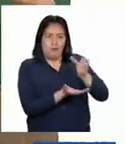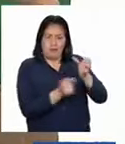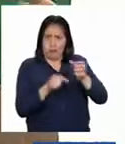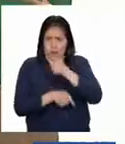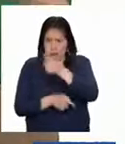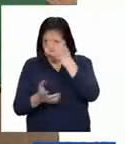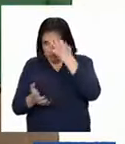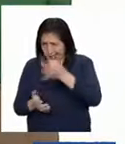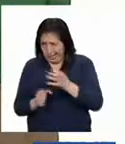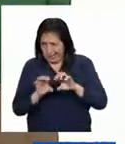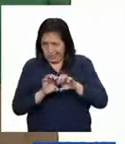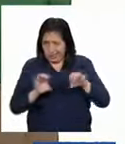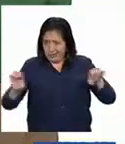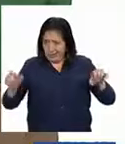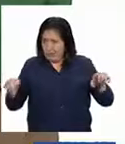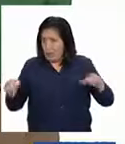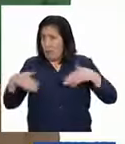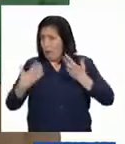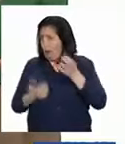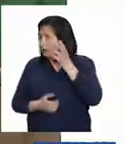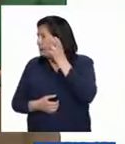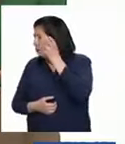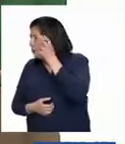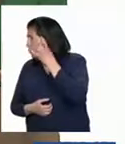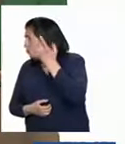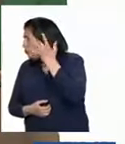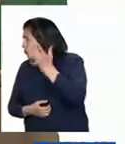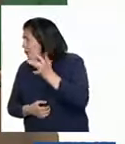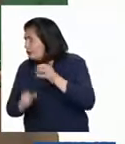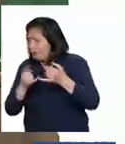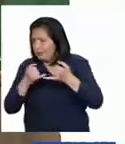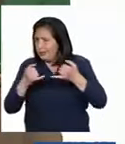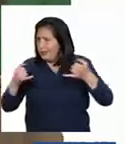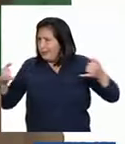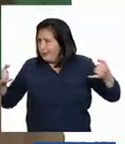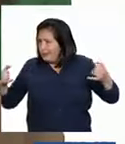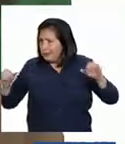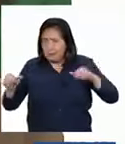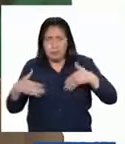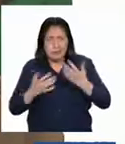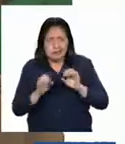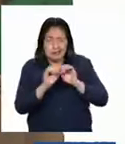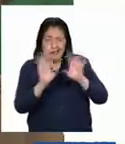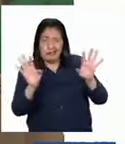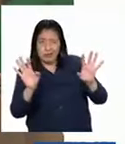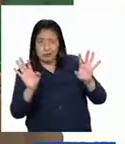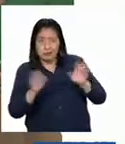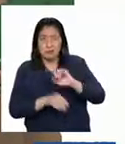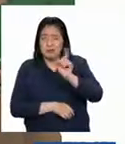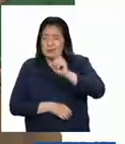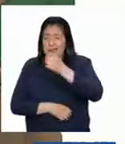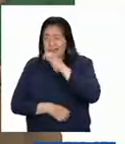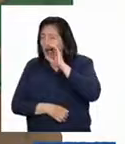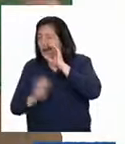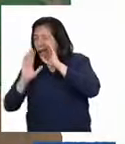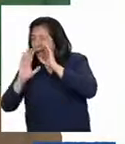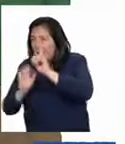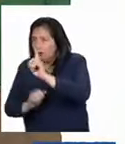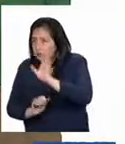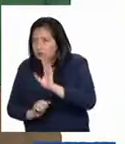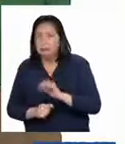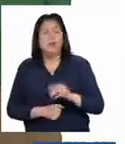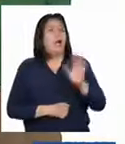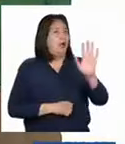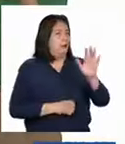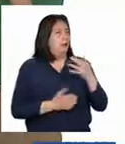¿Ustedes creen que con este invento se puede escuchar el sonido a través de los vasos muy claritos sin necesidad de gritar?